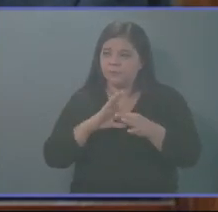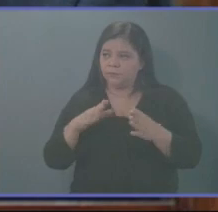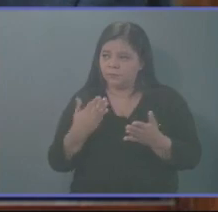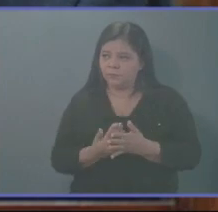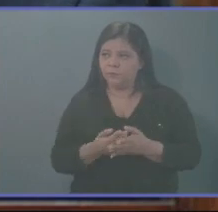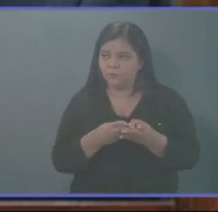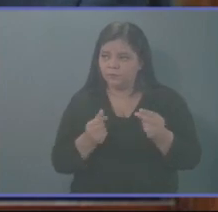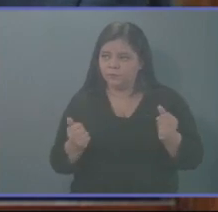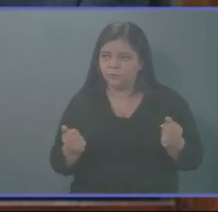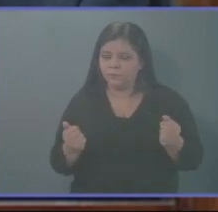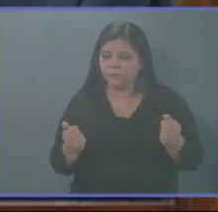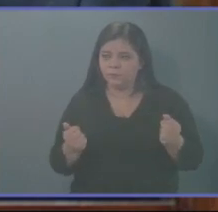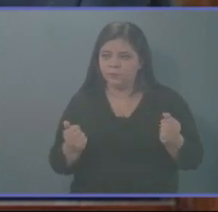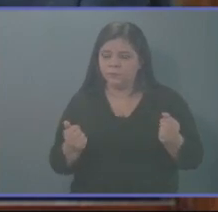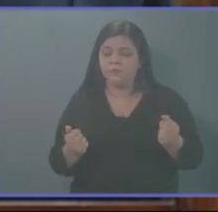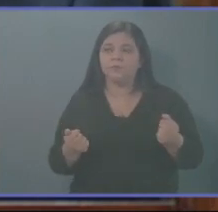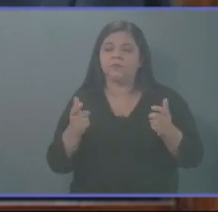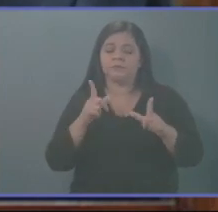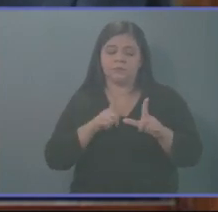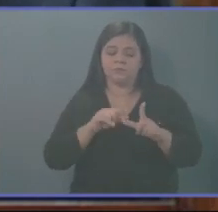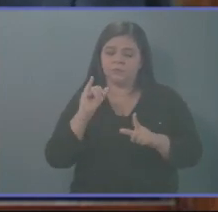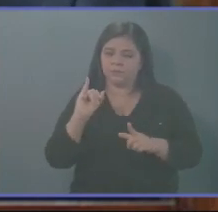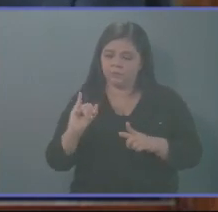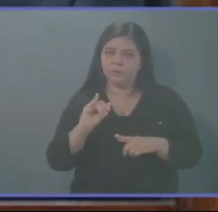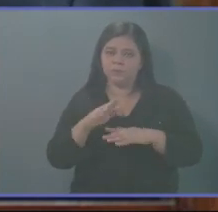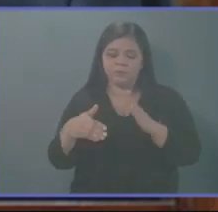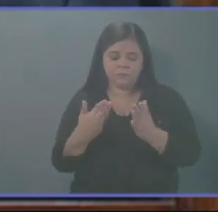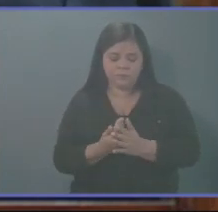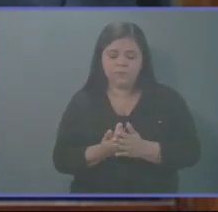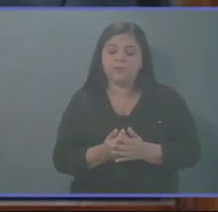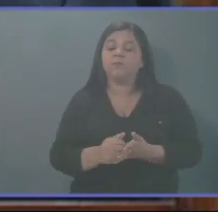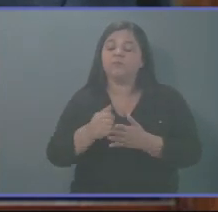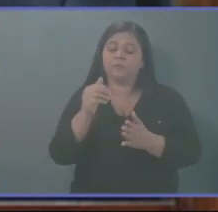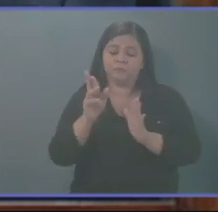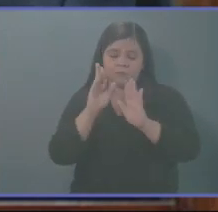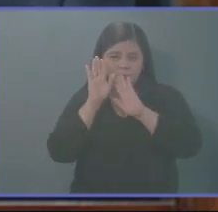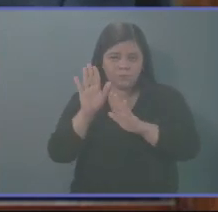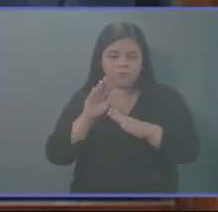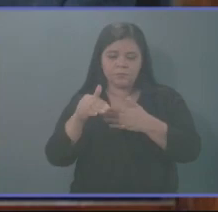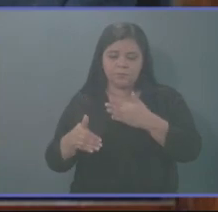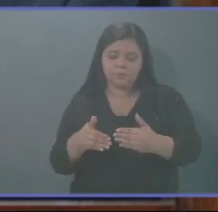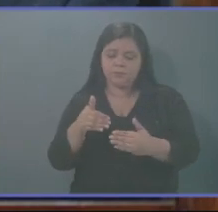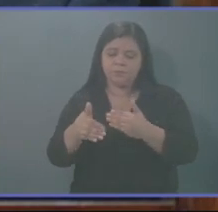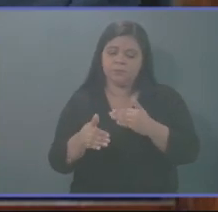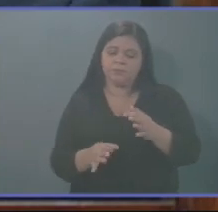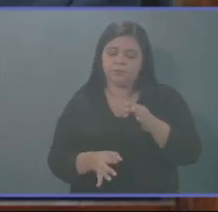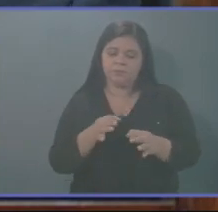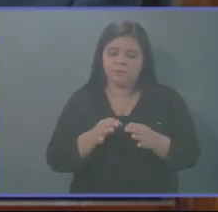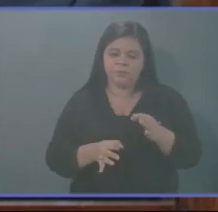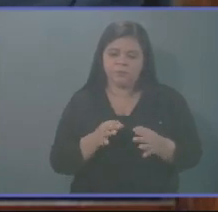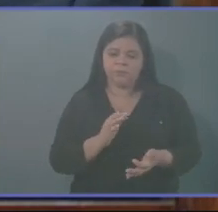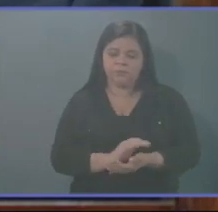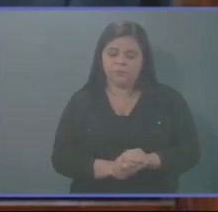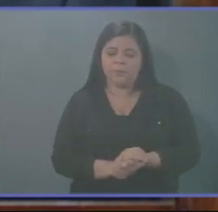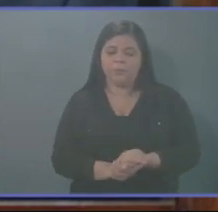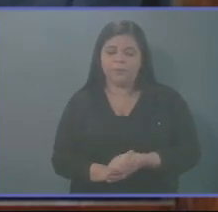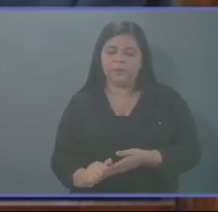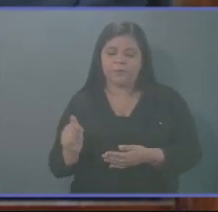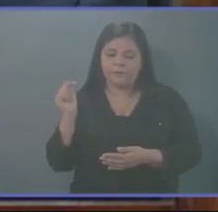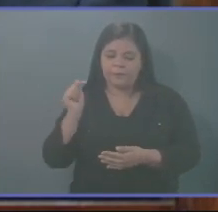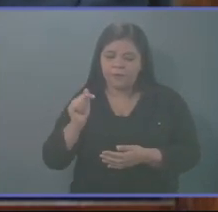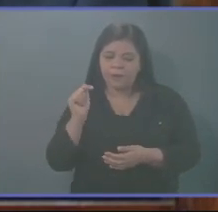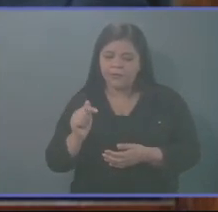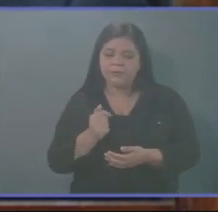resolución motivada, y respetando los principios del debido proceso judicial o administrativo. Por tanto,